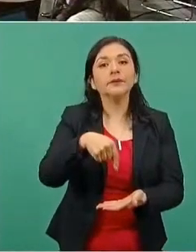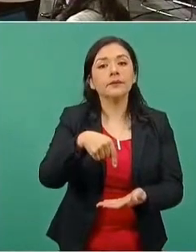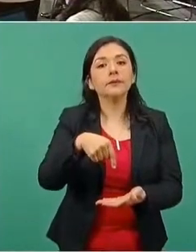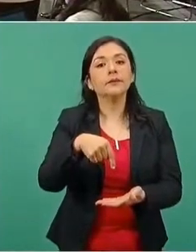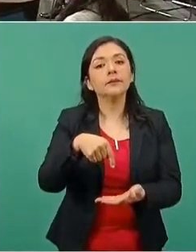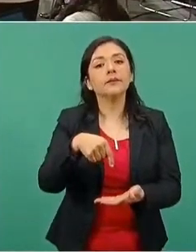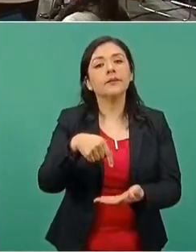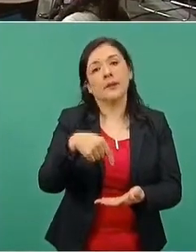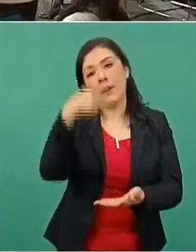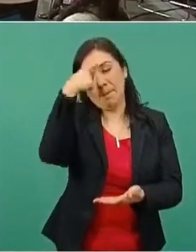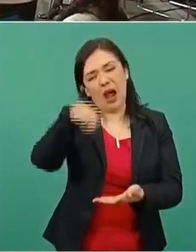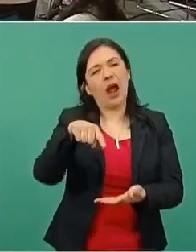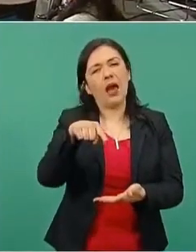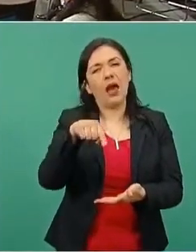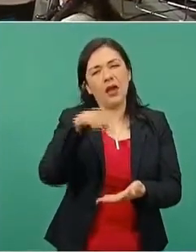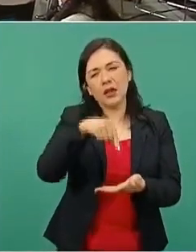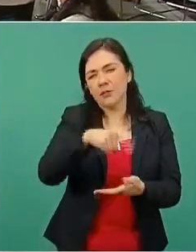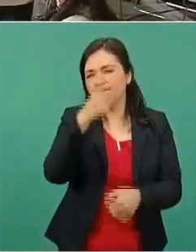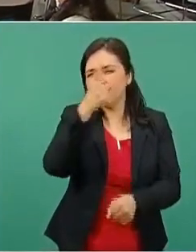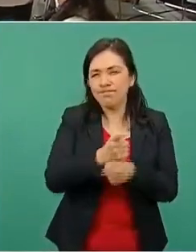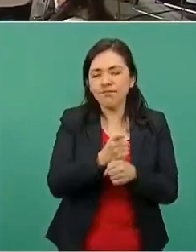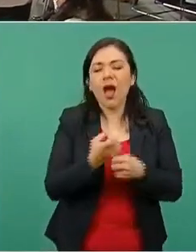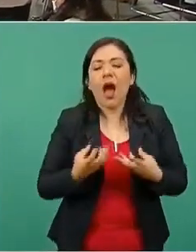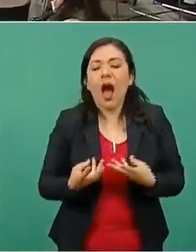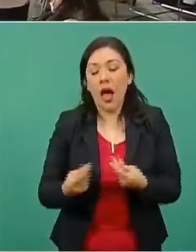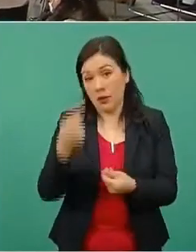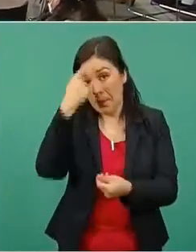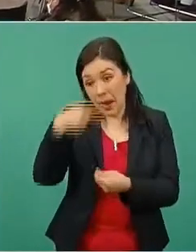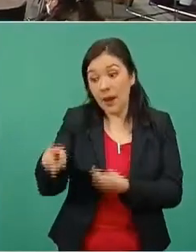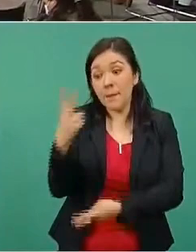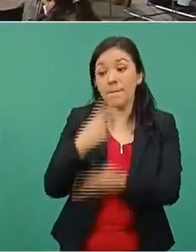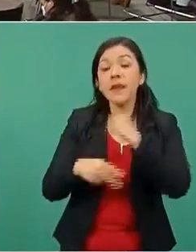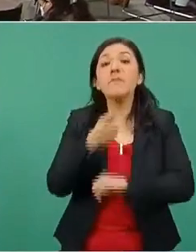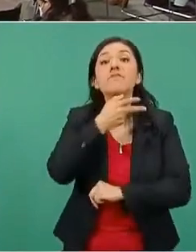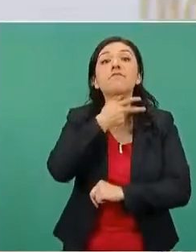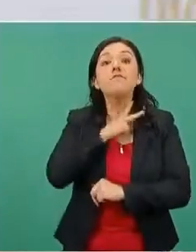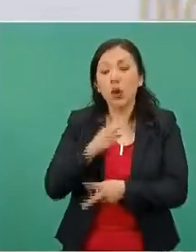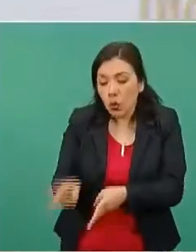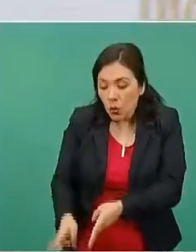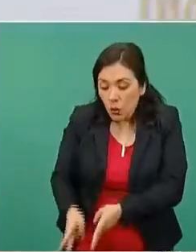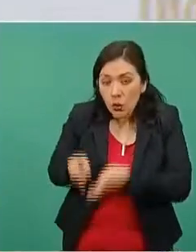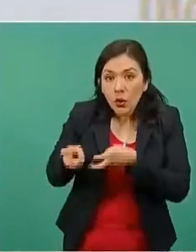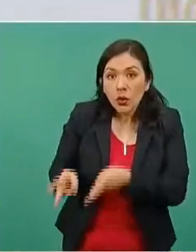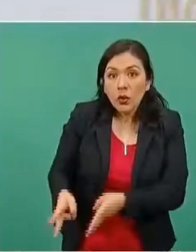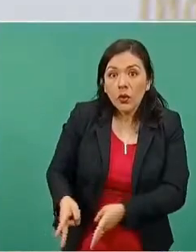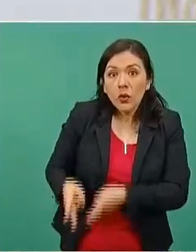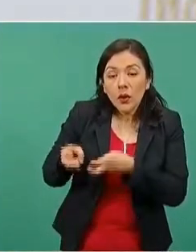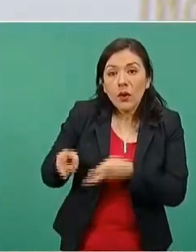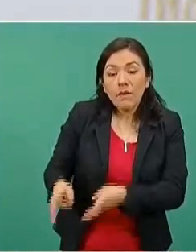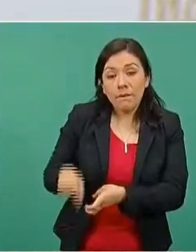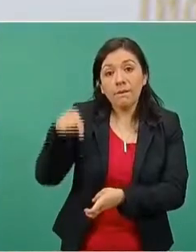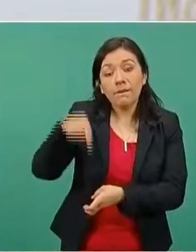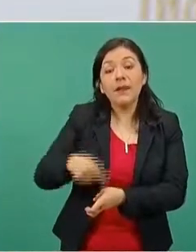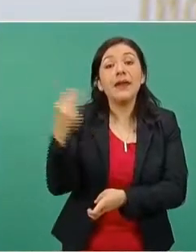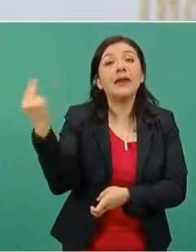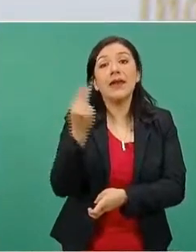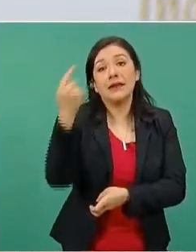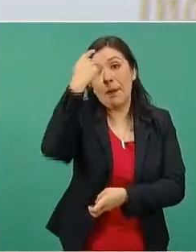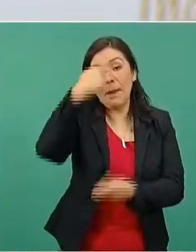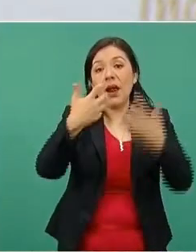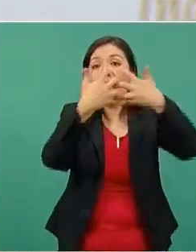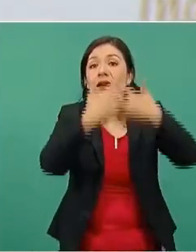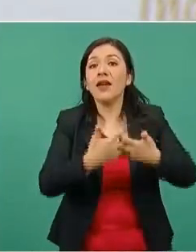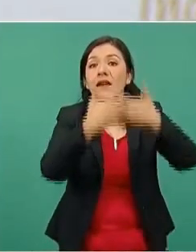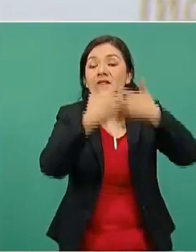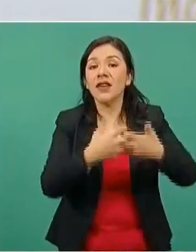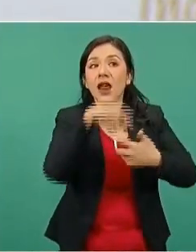la va a orientar a extraer el petróleo que requieren nuestras refinerías.